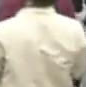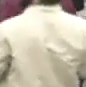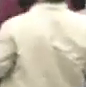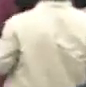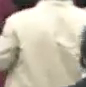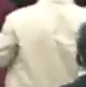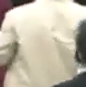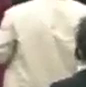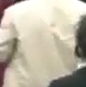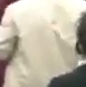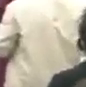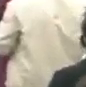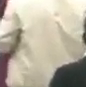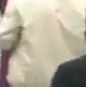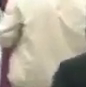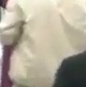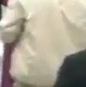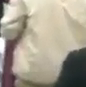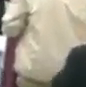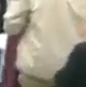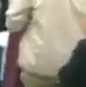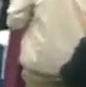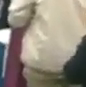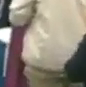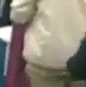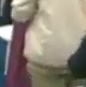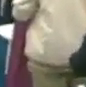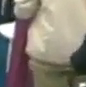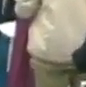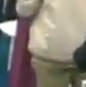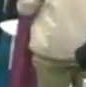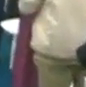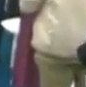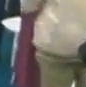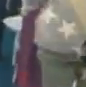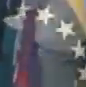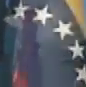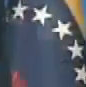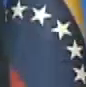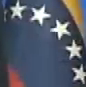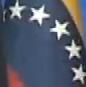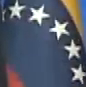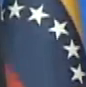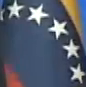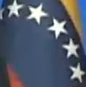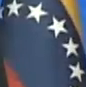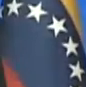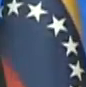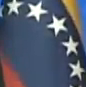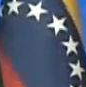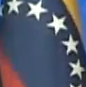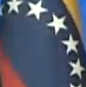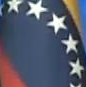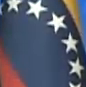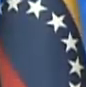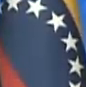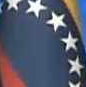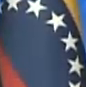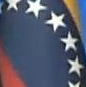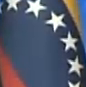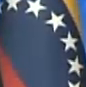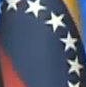Moros, presidente constitucional de la República Bolivariana de Venezuela. Lo que le dan a